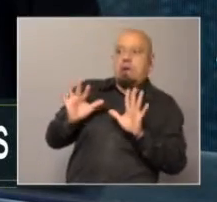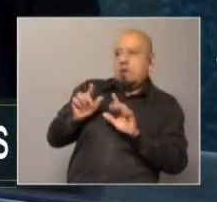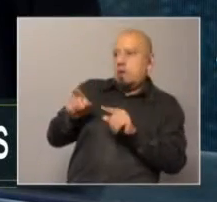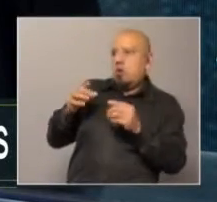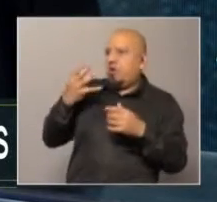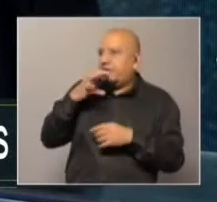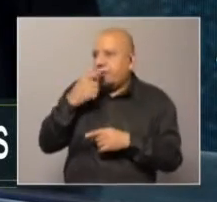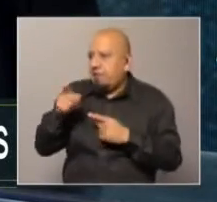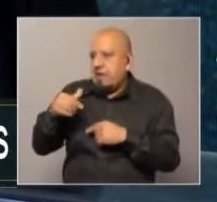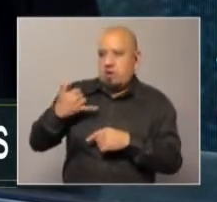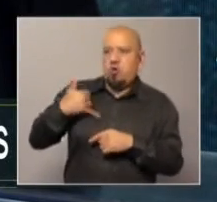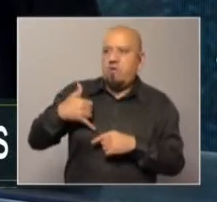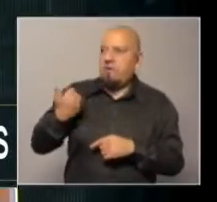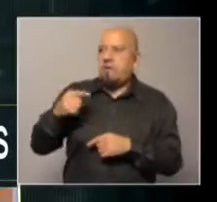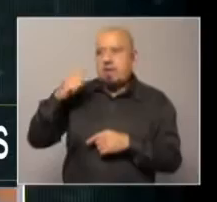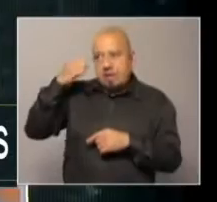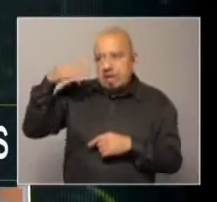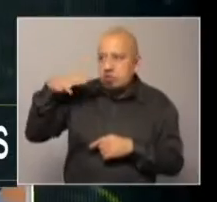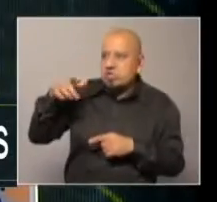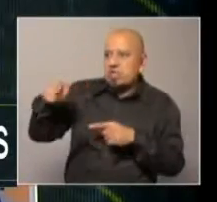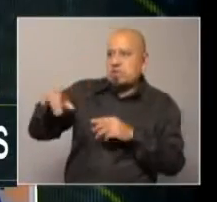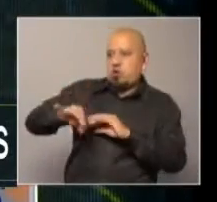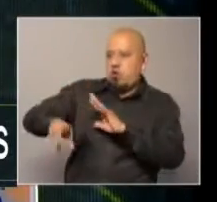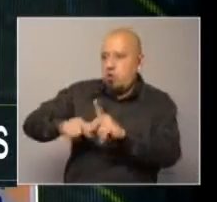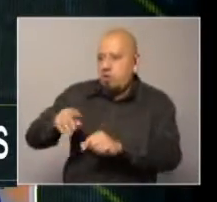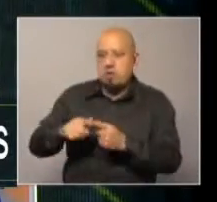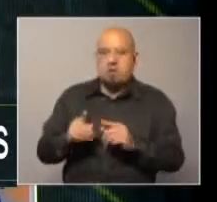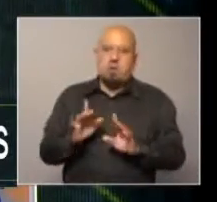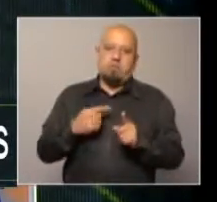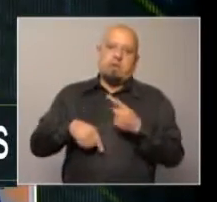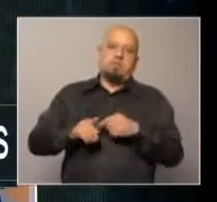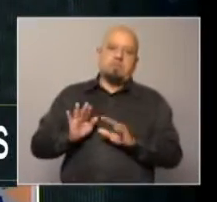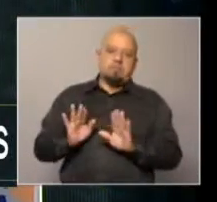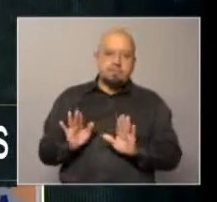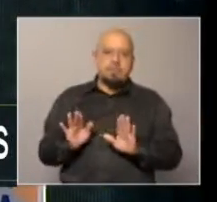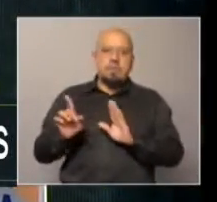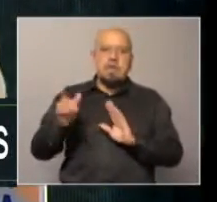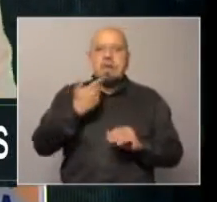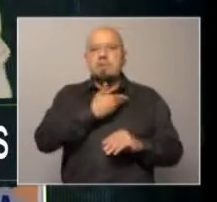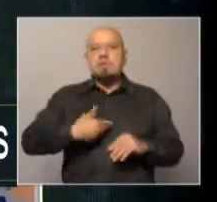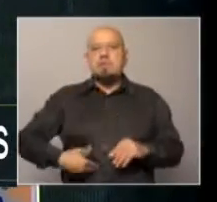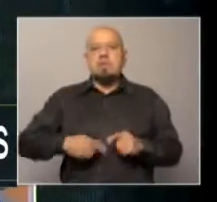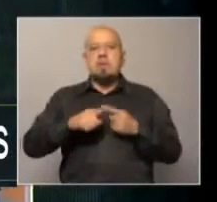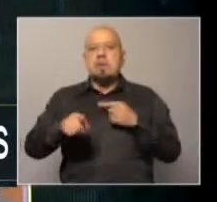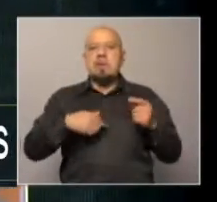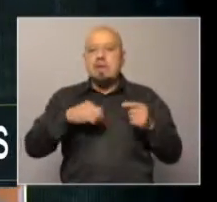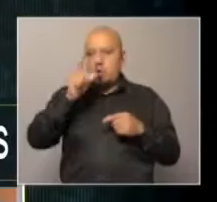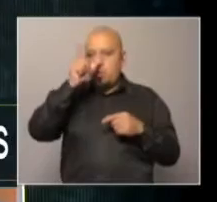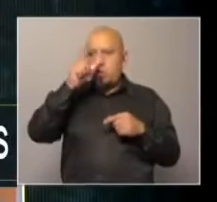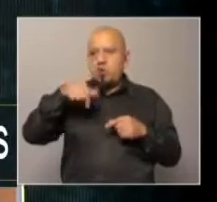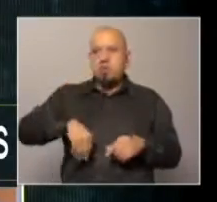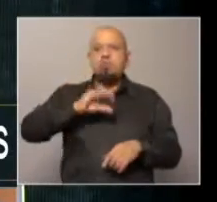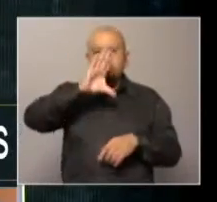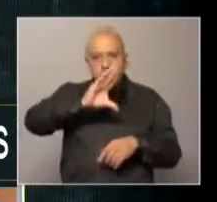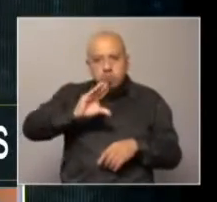eran los adolescentes o los menores, como les decíamos en ese momento. Pero Bernadette Mimbiel, la presidenta de la Corte, explicó que en julio bajó muchísimo